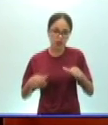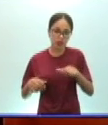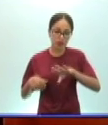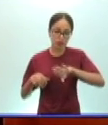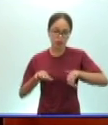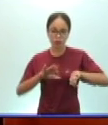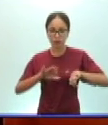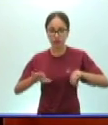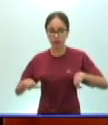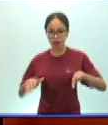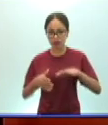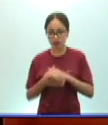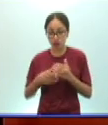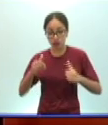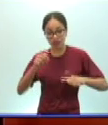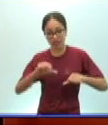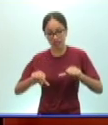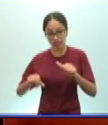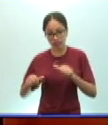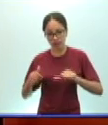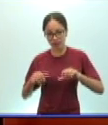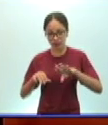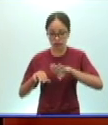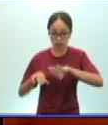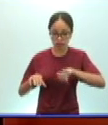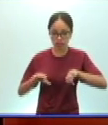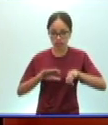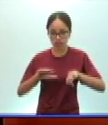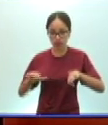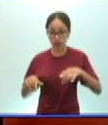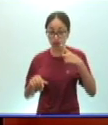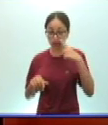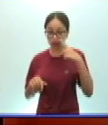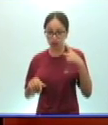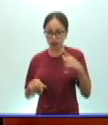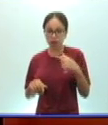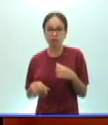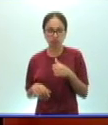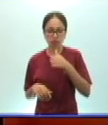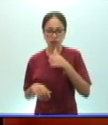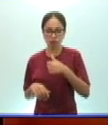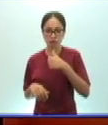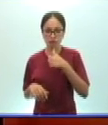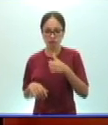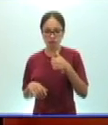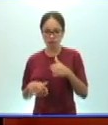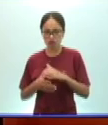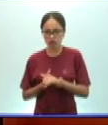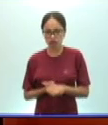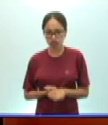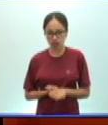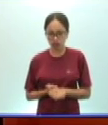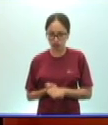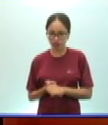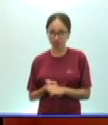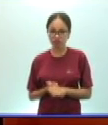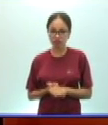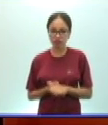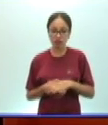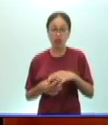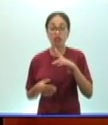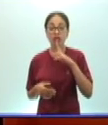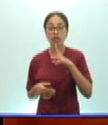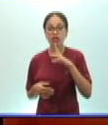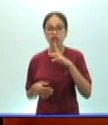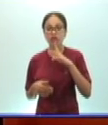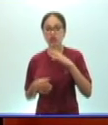mezcla heterogénea donde se pueden observar a simple vista sus componentes. Donde hay un componente que es más denso que el otro, es decir, el agua es más